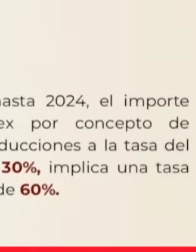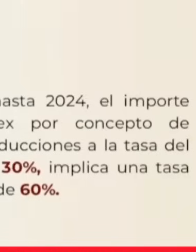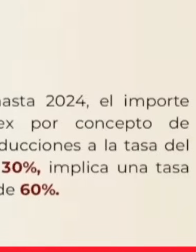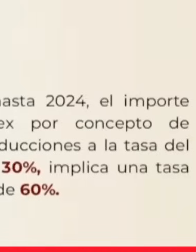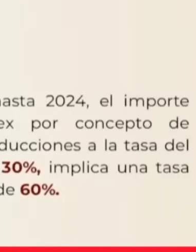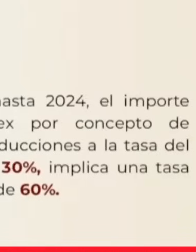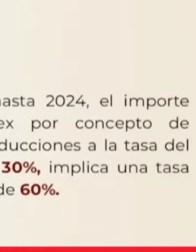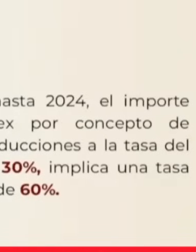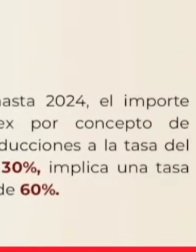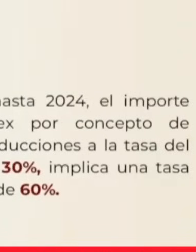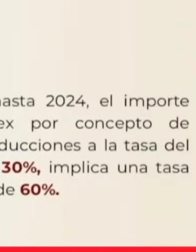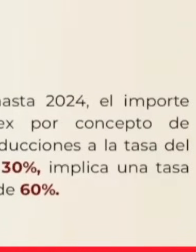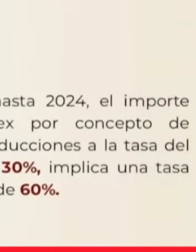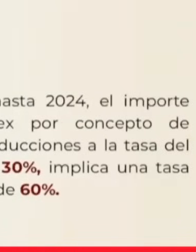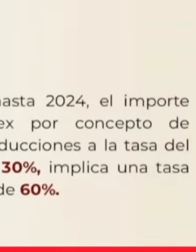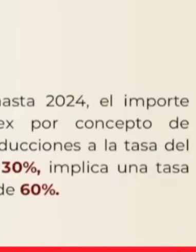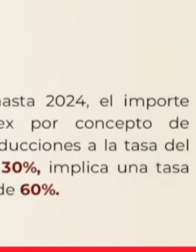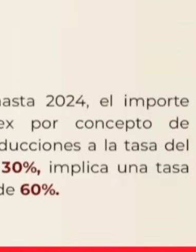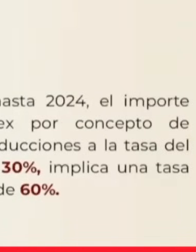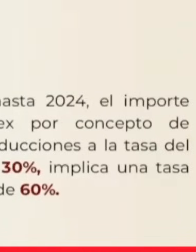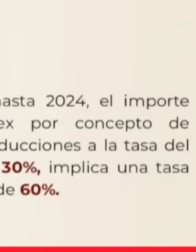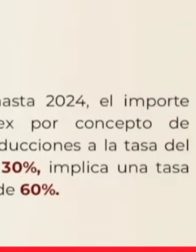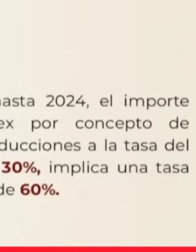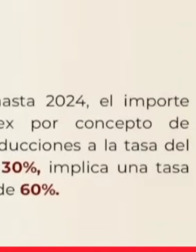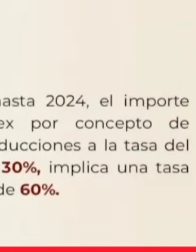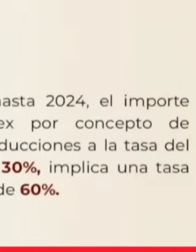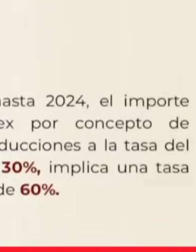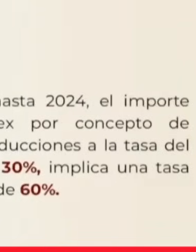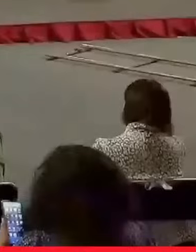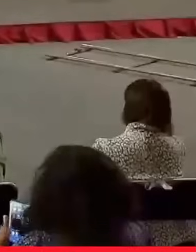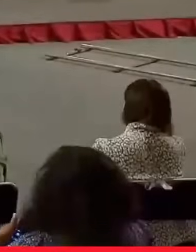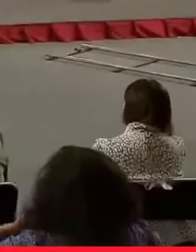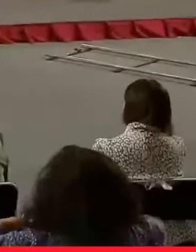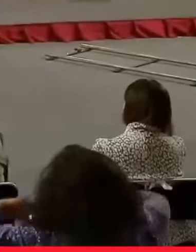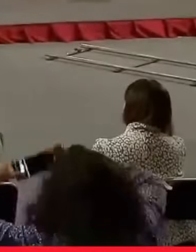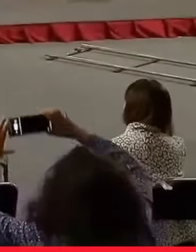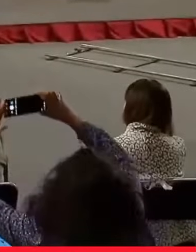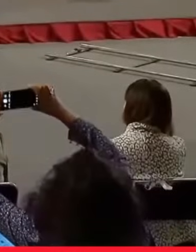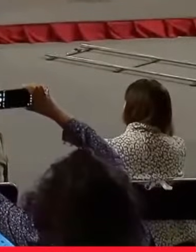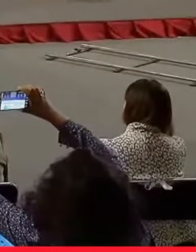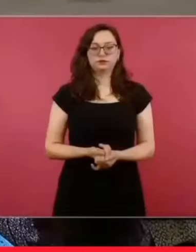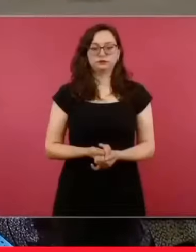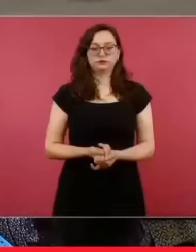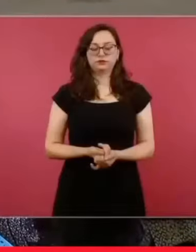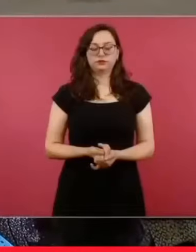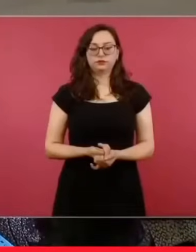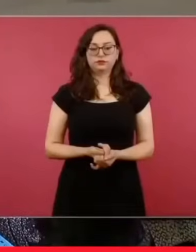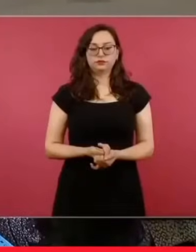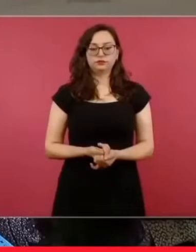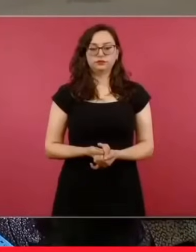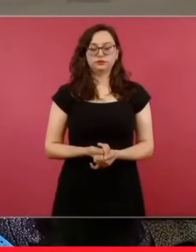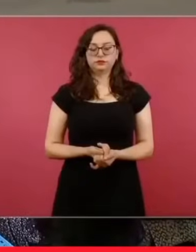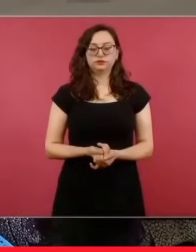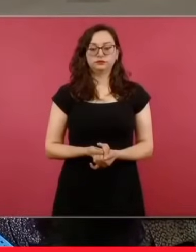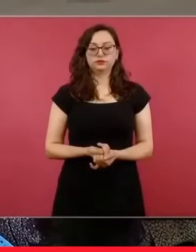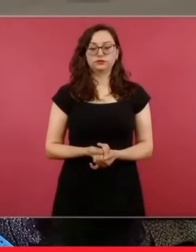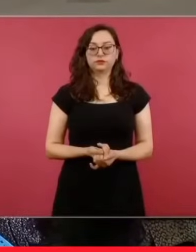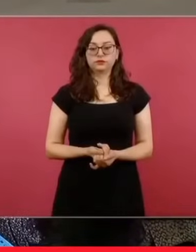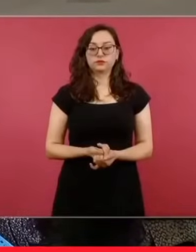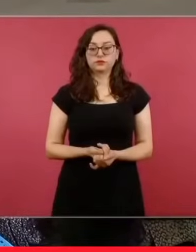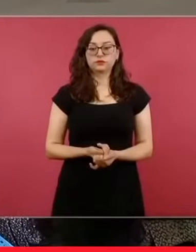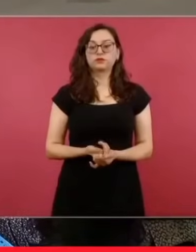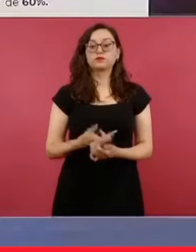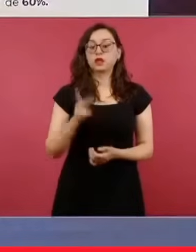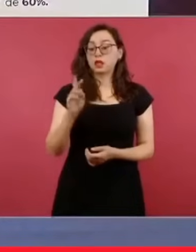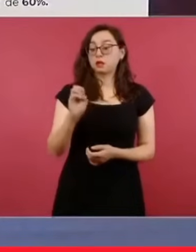115, bajó al 54, bajó al 40, y hoy